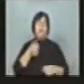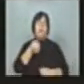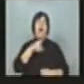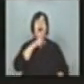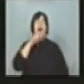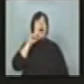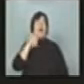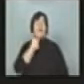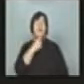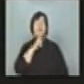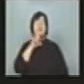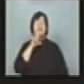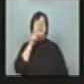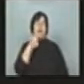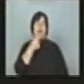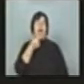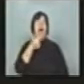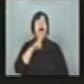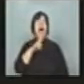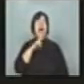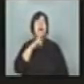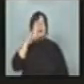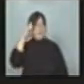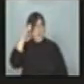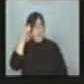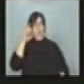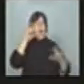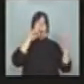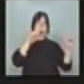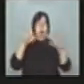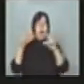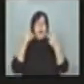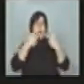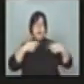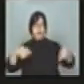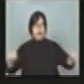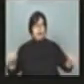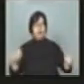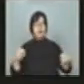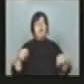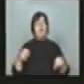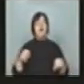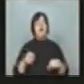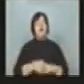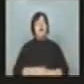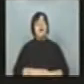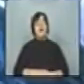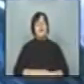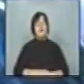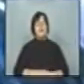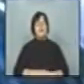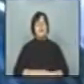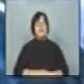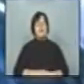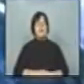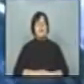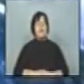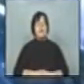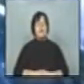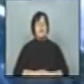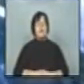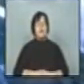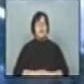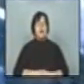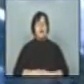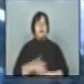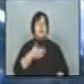la catedral, inserta en el marco de, digamos, no como una cosa aislada, sino dentro del marco del arte